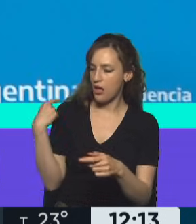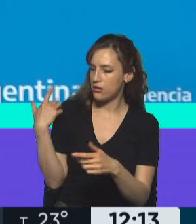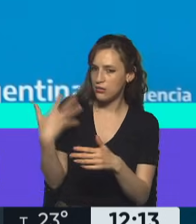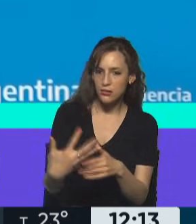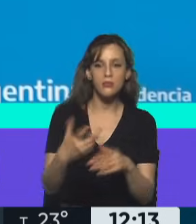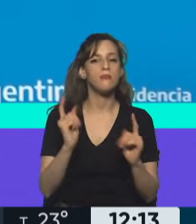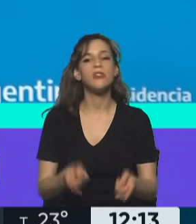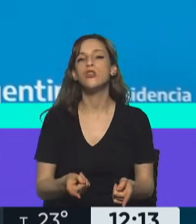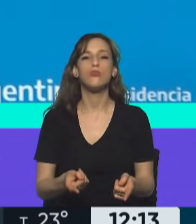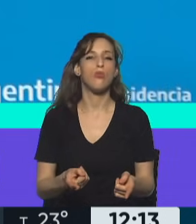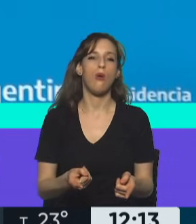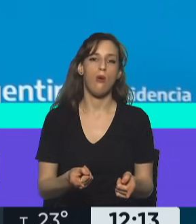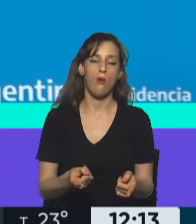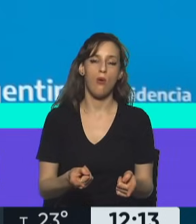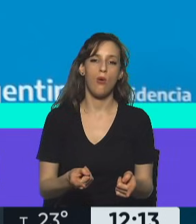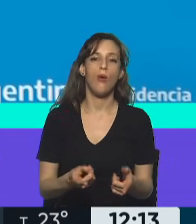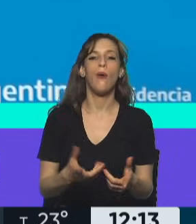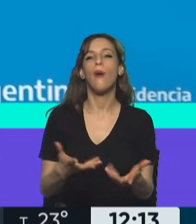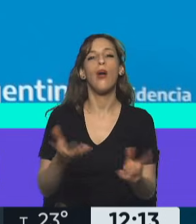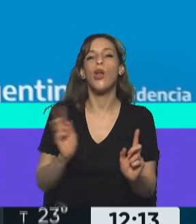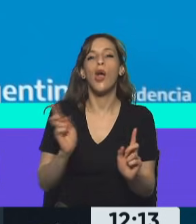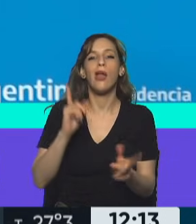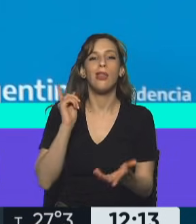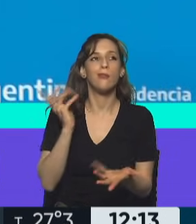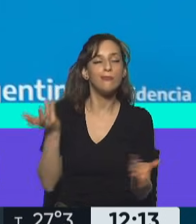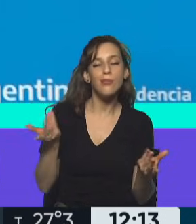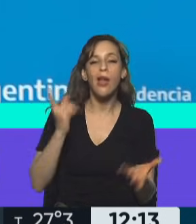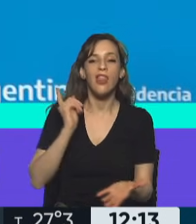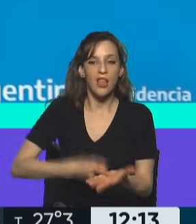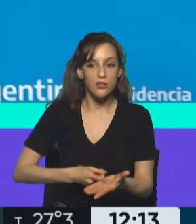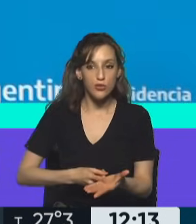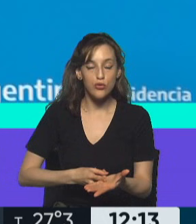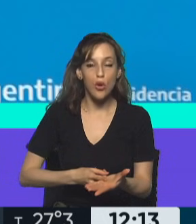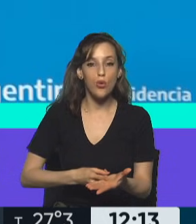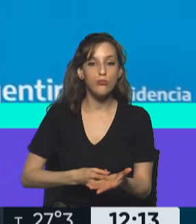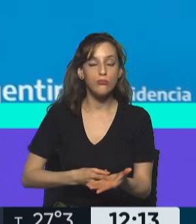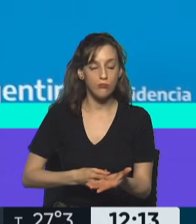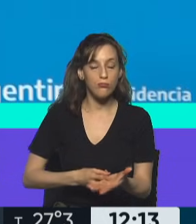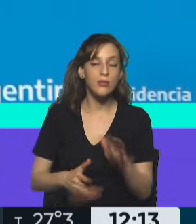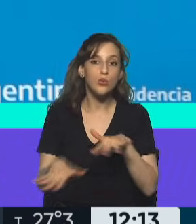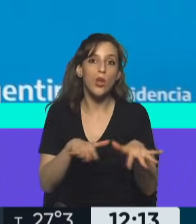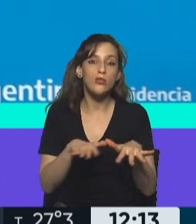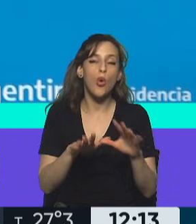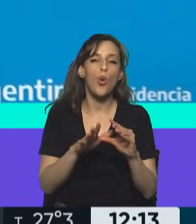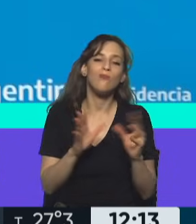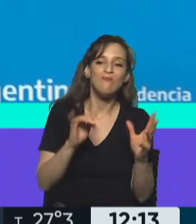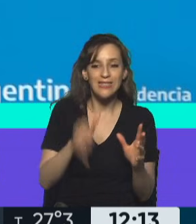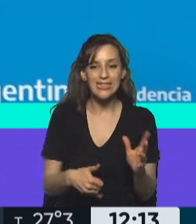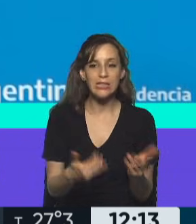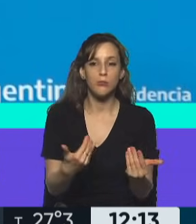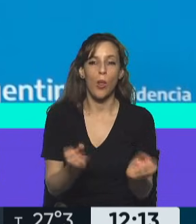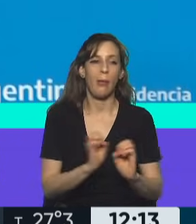no había ninguna razón específica macroeconómica, no cambió nada, la situación puede estar mejor o peor y me pueden decir una